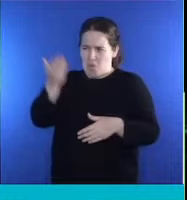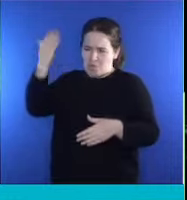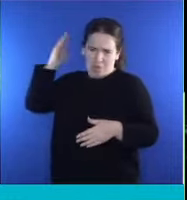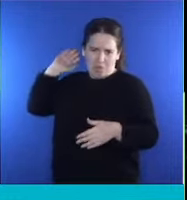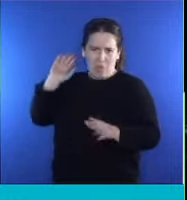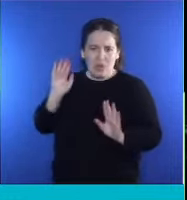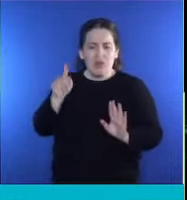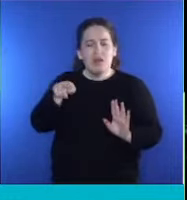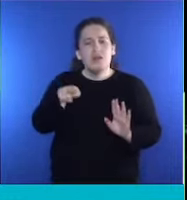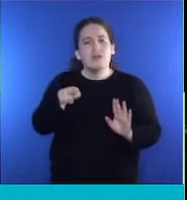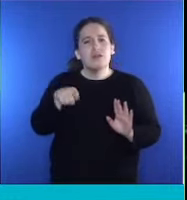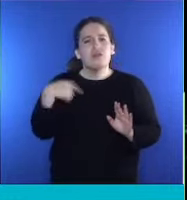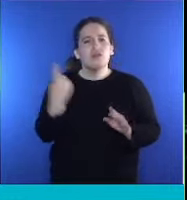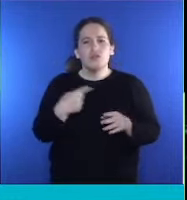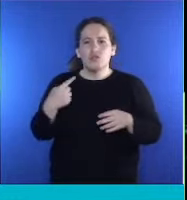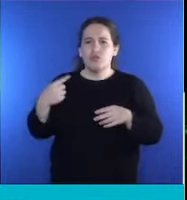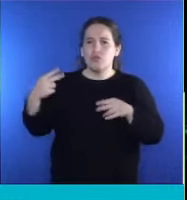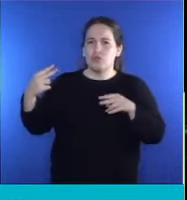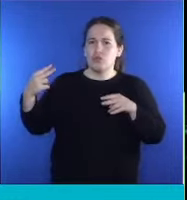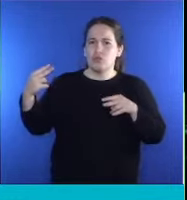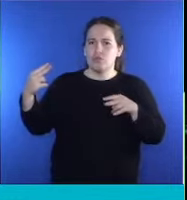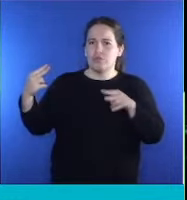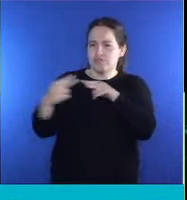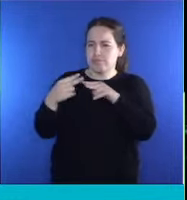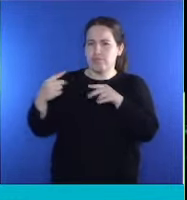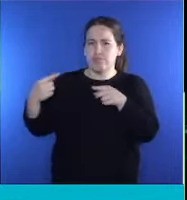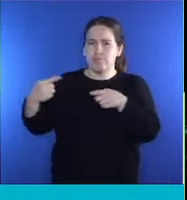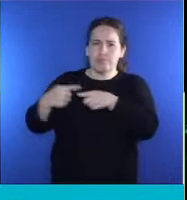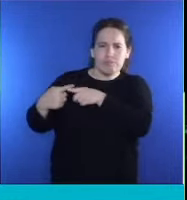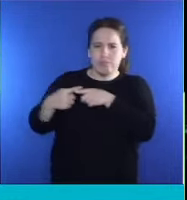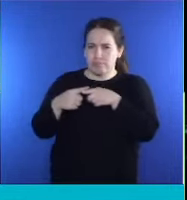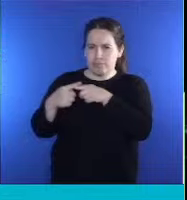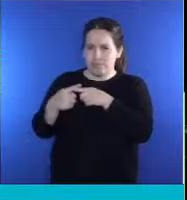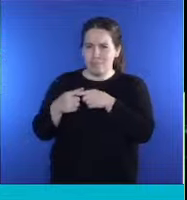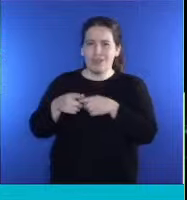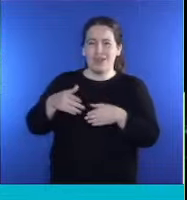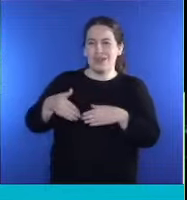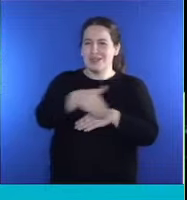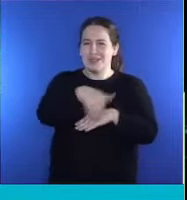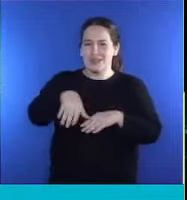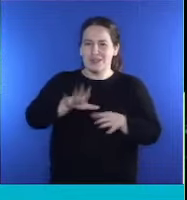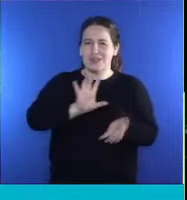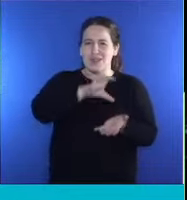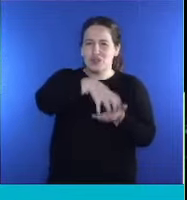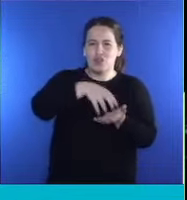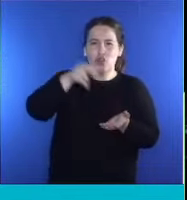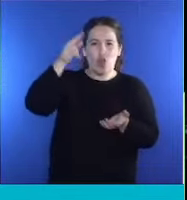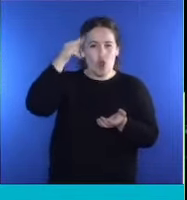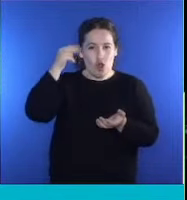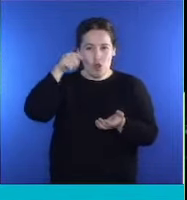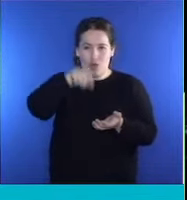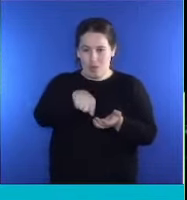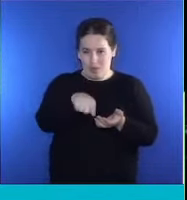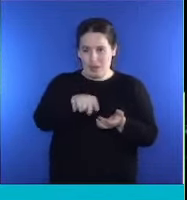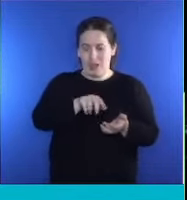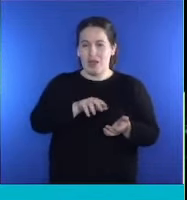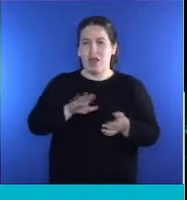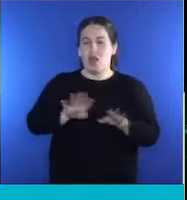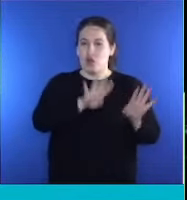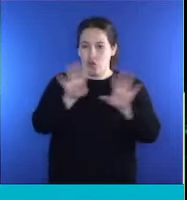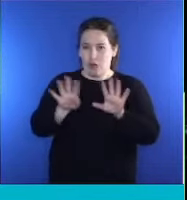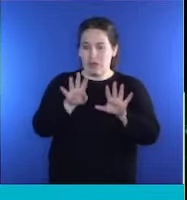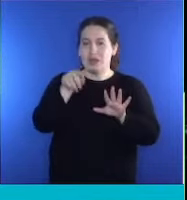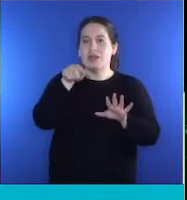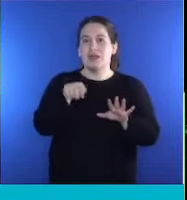también confrontamos en la histórica sección novena de acá de la ciudad de la plata para los que no son diputados de la ciudad La mayoría